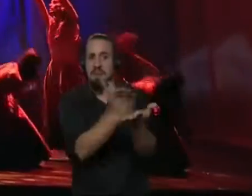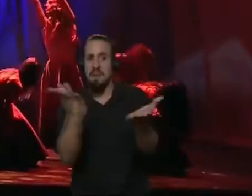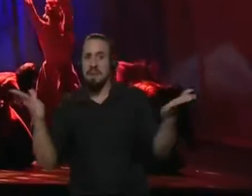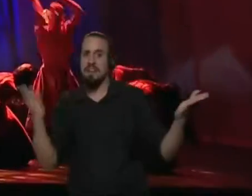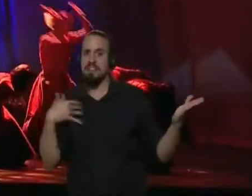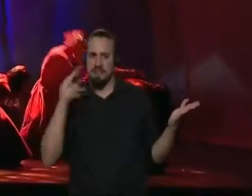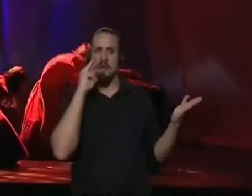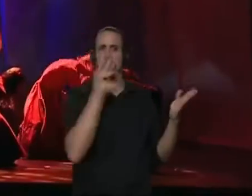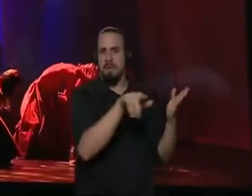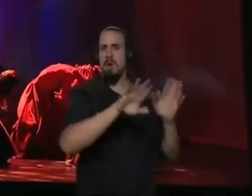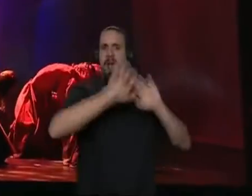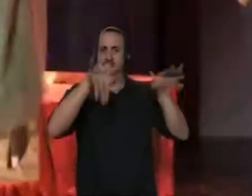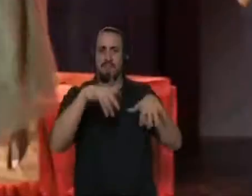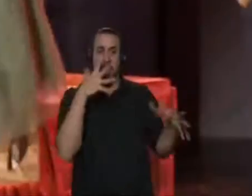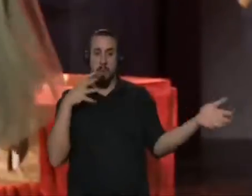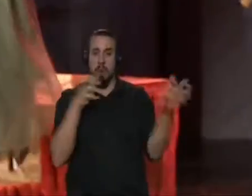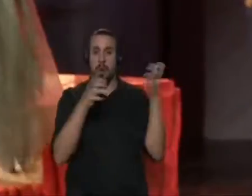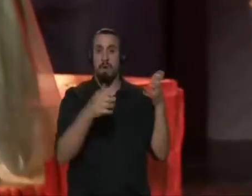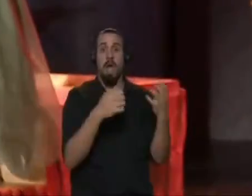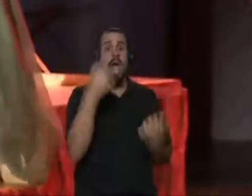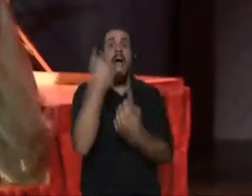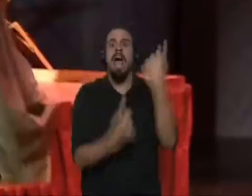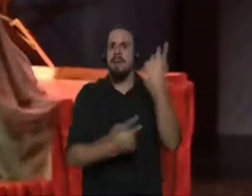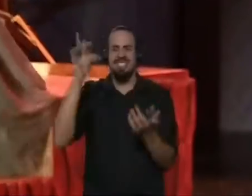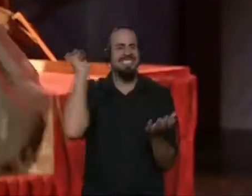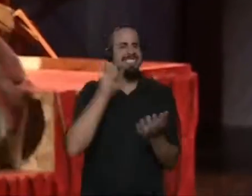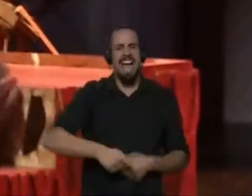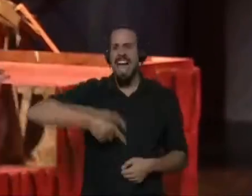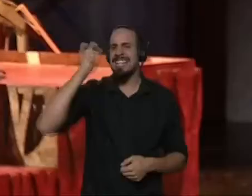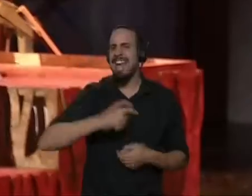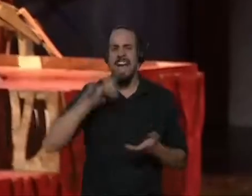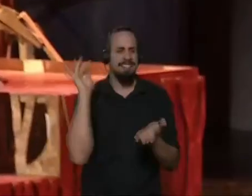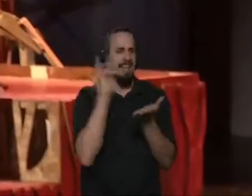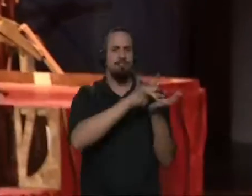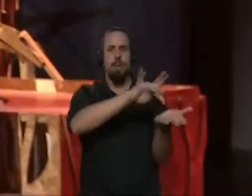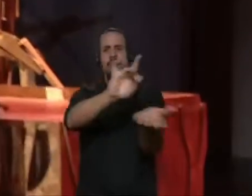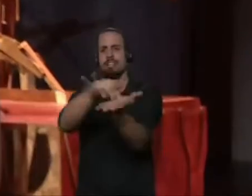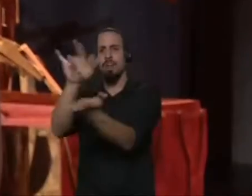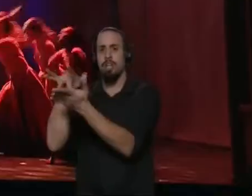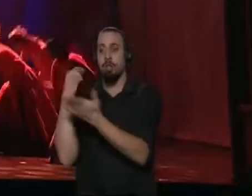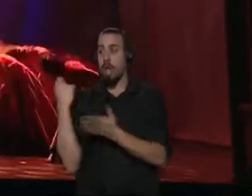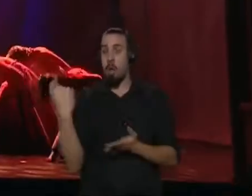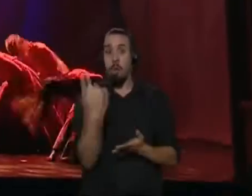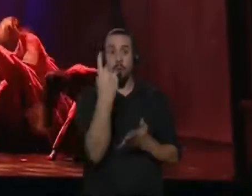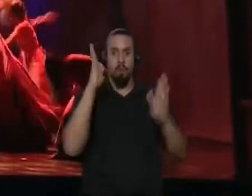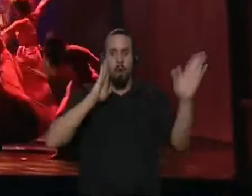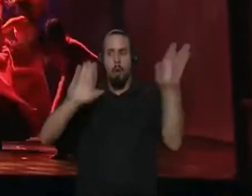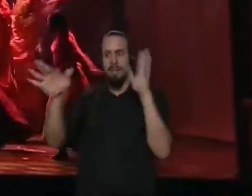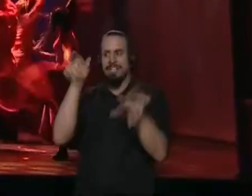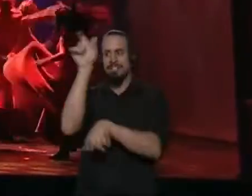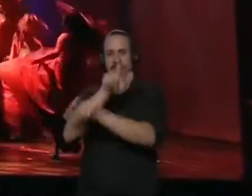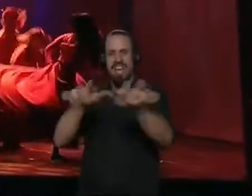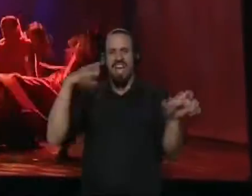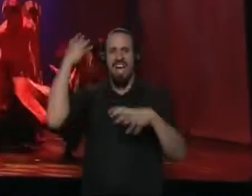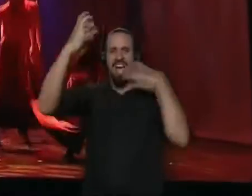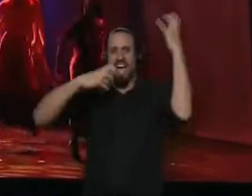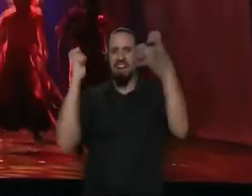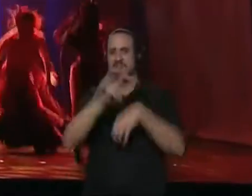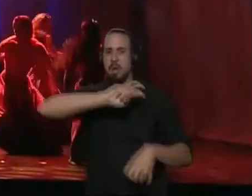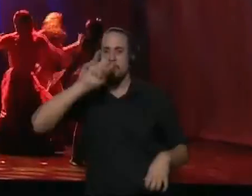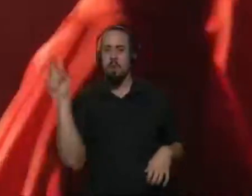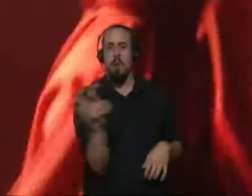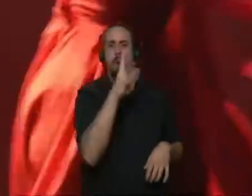verse señalado. Y cada vez que ha pasado uno entre los seres vivos, es quien tiene más